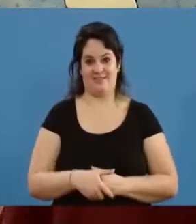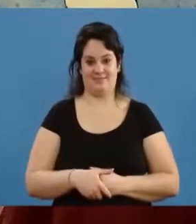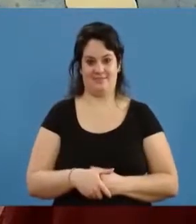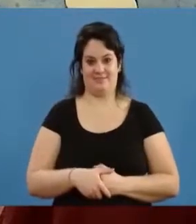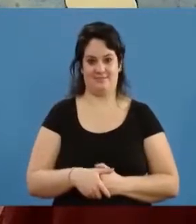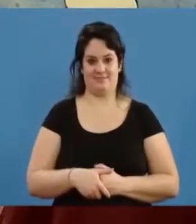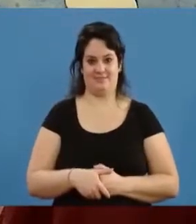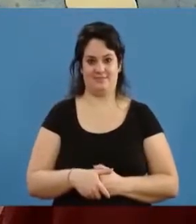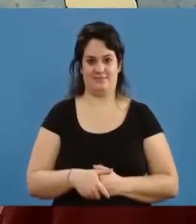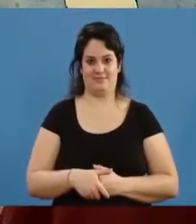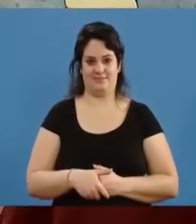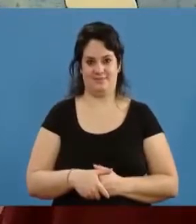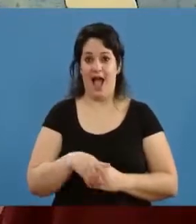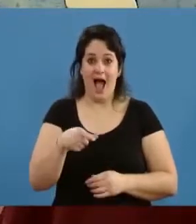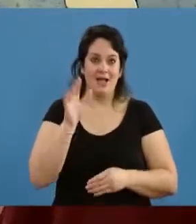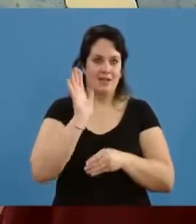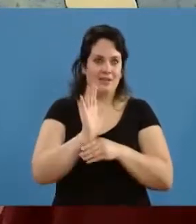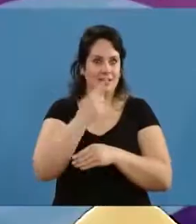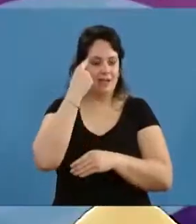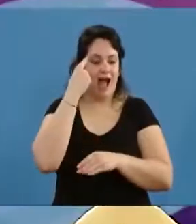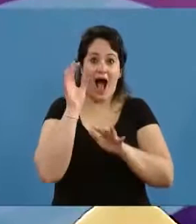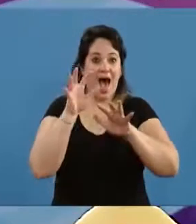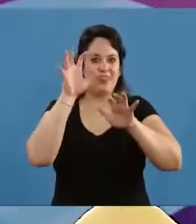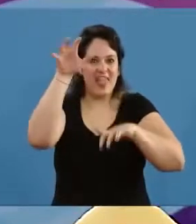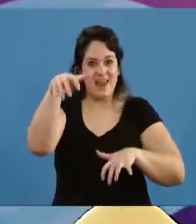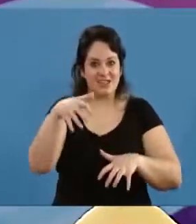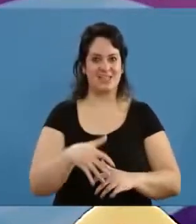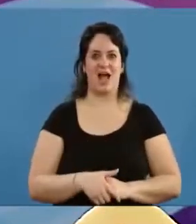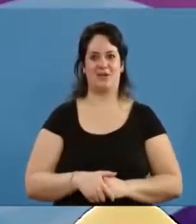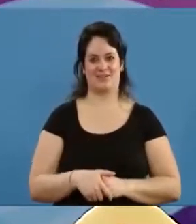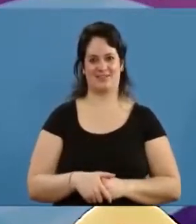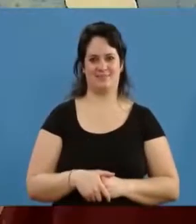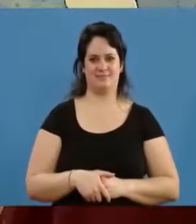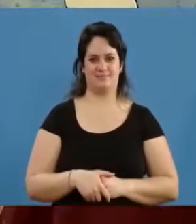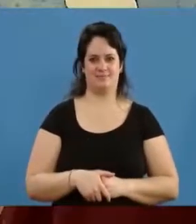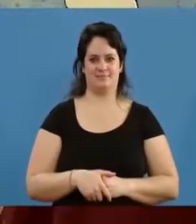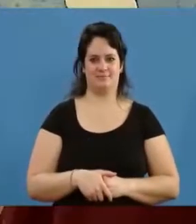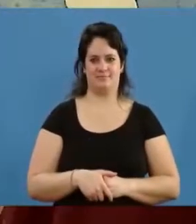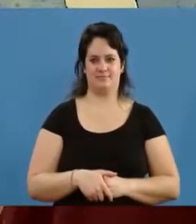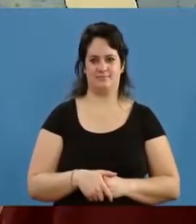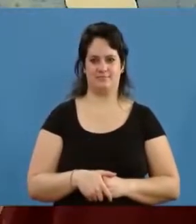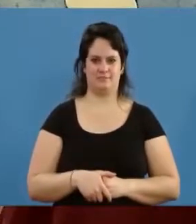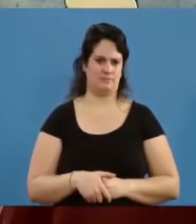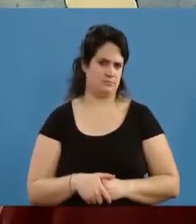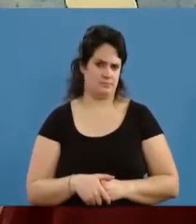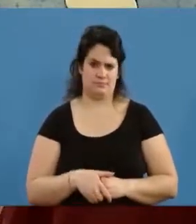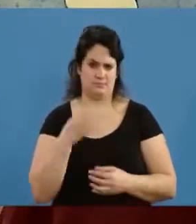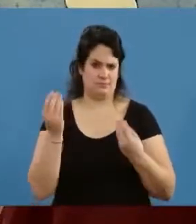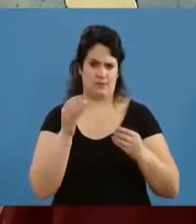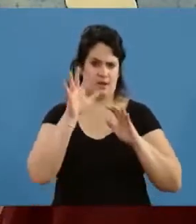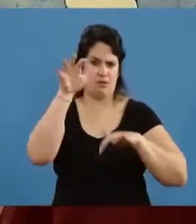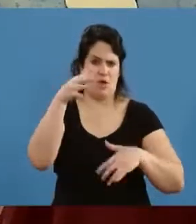contento. ¡Es un dinosaurio! ¡Es un dinosaurio! ¿Qué dinosaurio